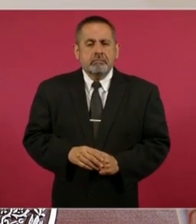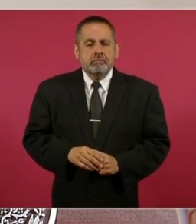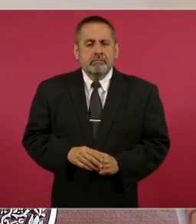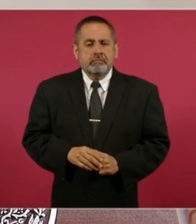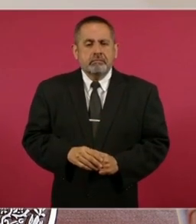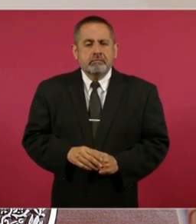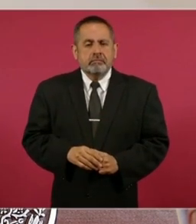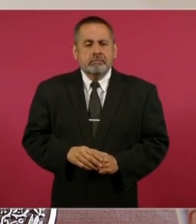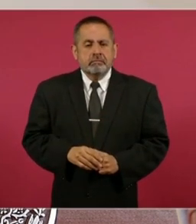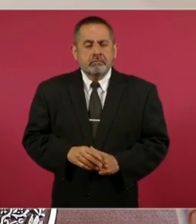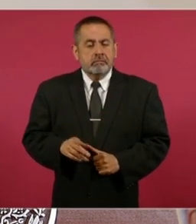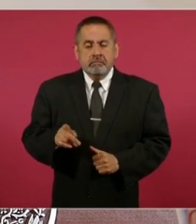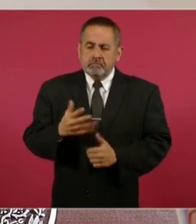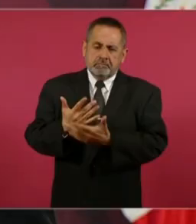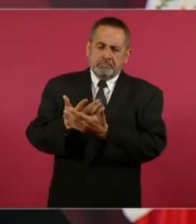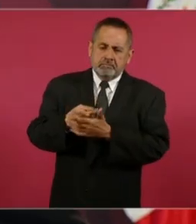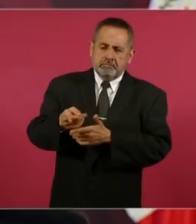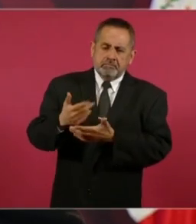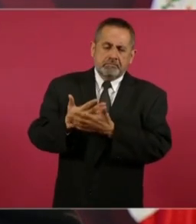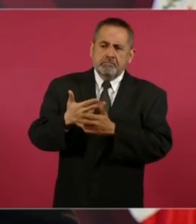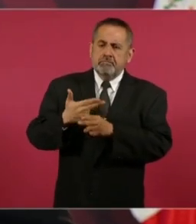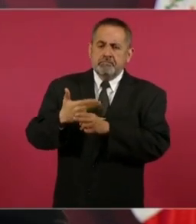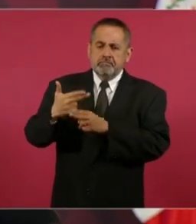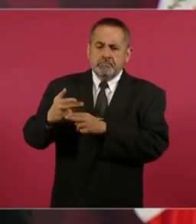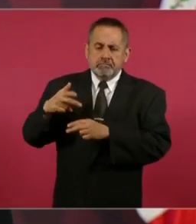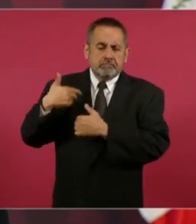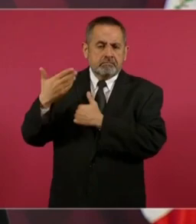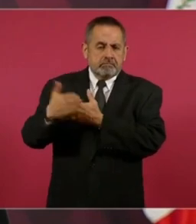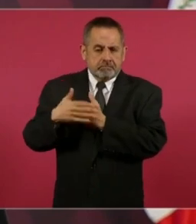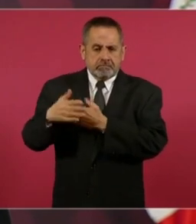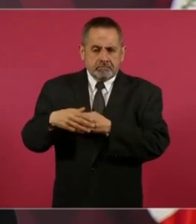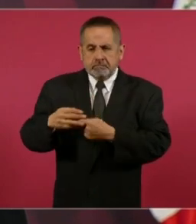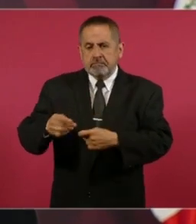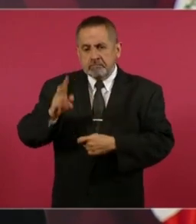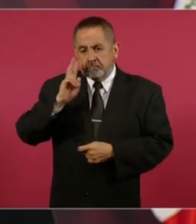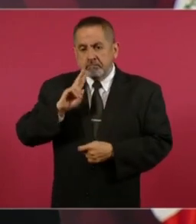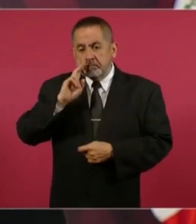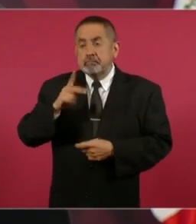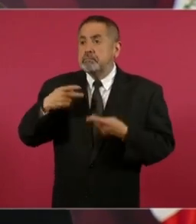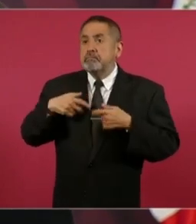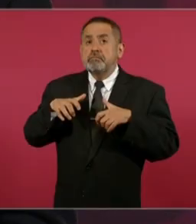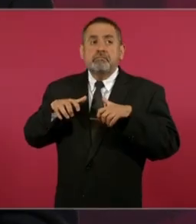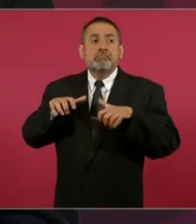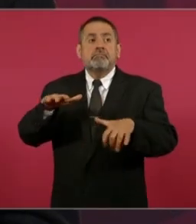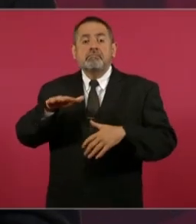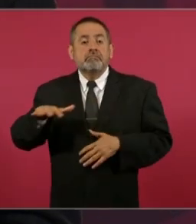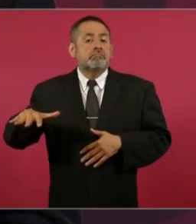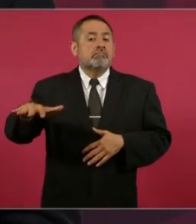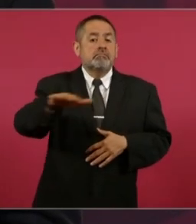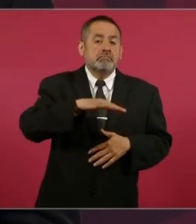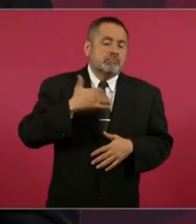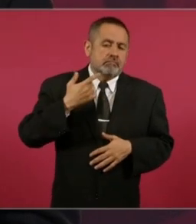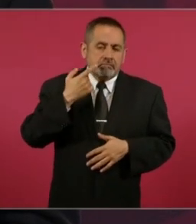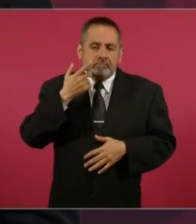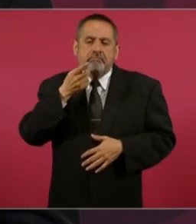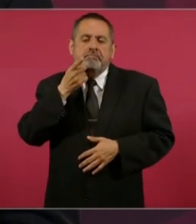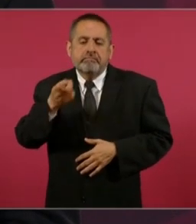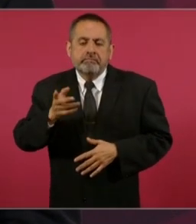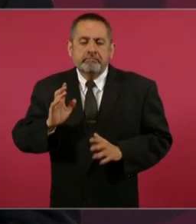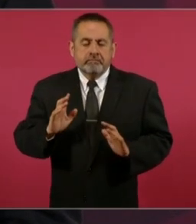este pueden esperar a ver qué va a decir el pueblo